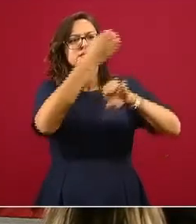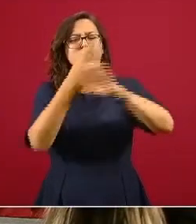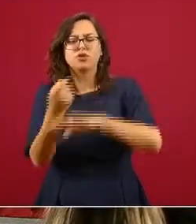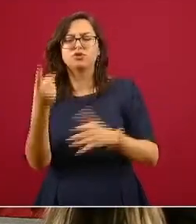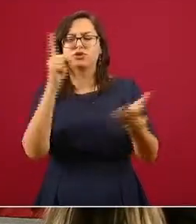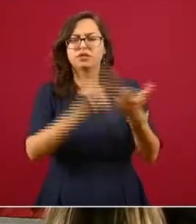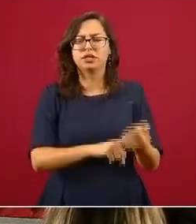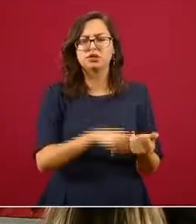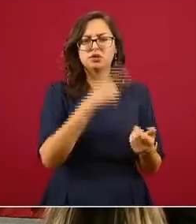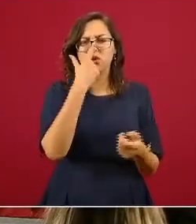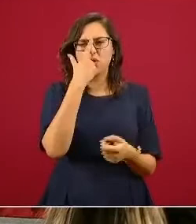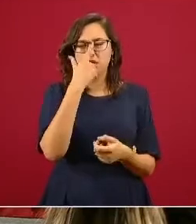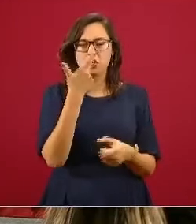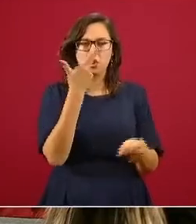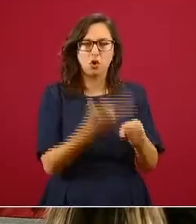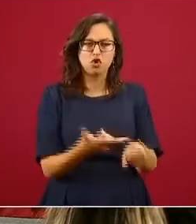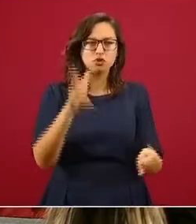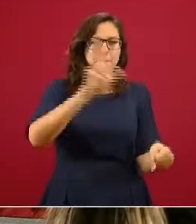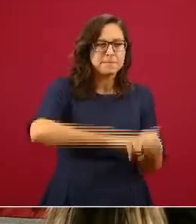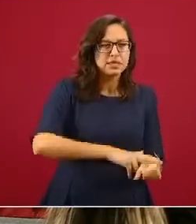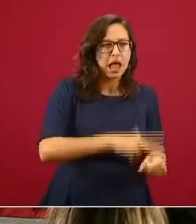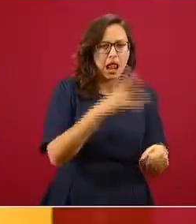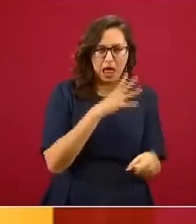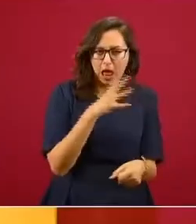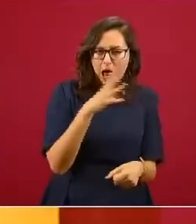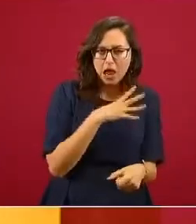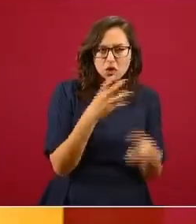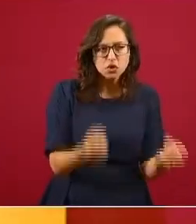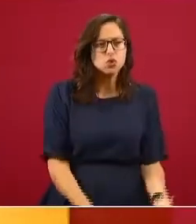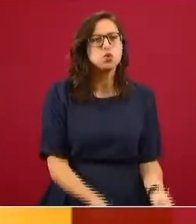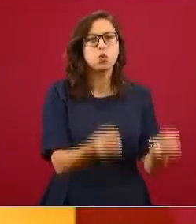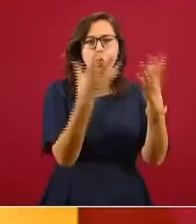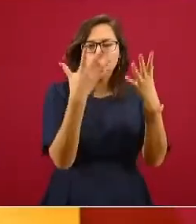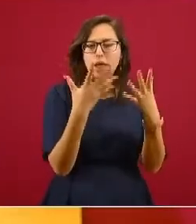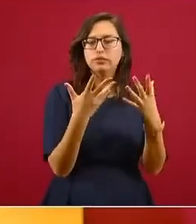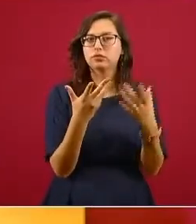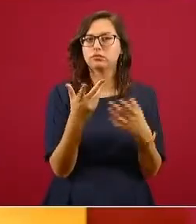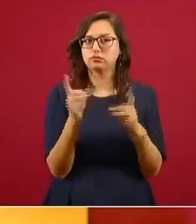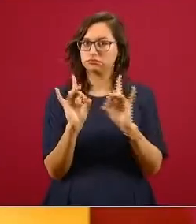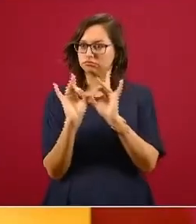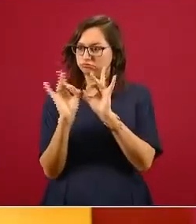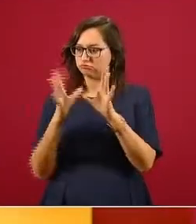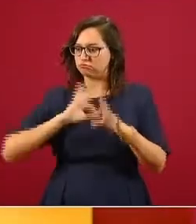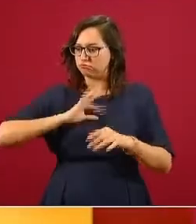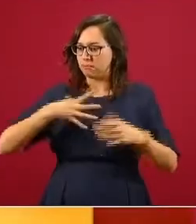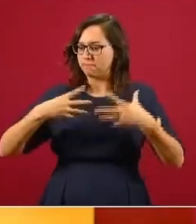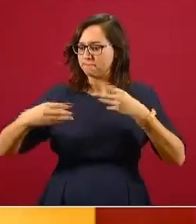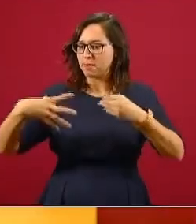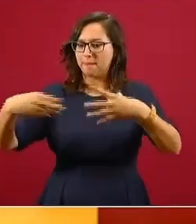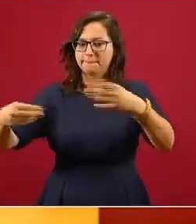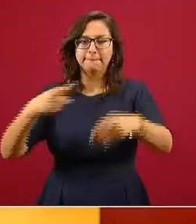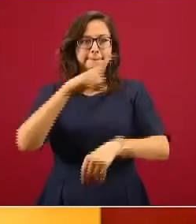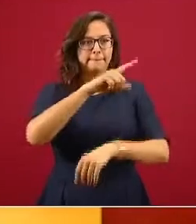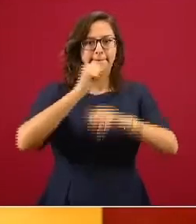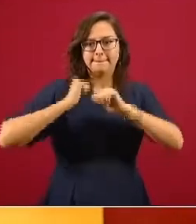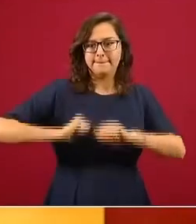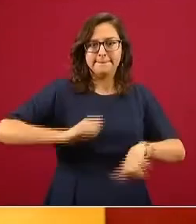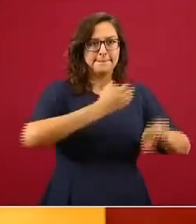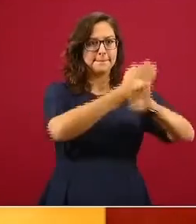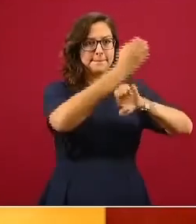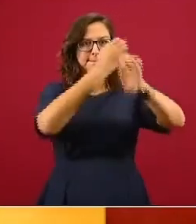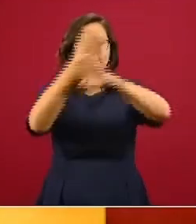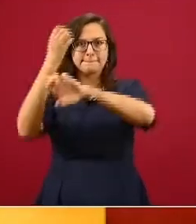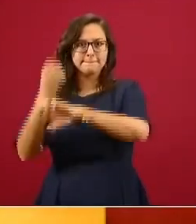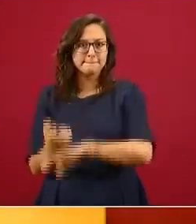qué grado de organización para una respuesta como esta tenían en su momento las autoridades sanitarias